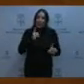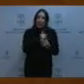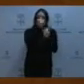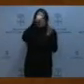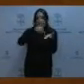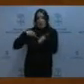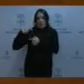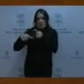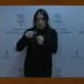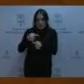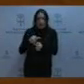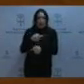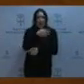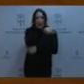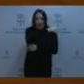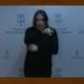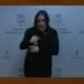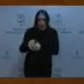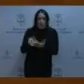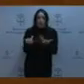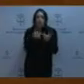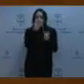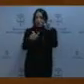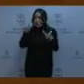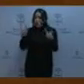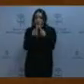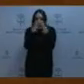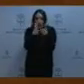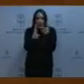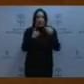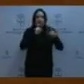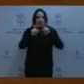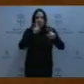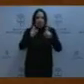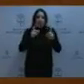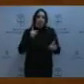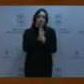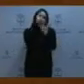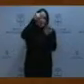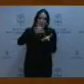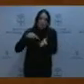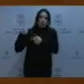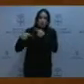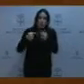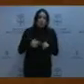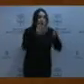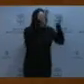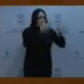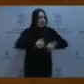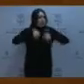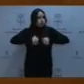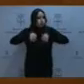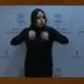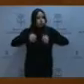sucesiones, hay un clamor en la sociedad asturiana contra el impuesto de sucesiones y usted erre que